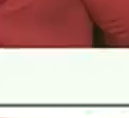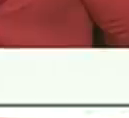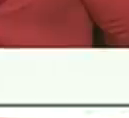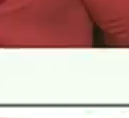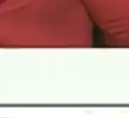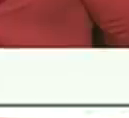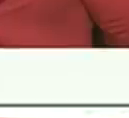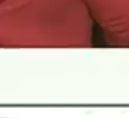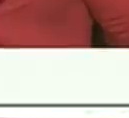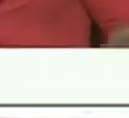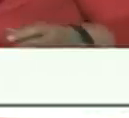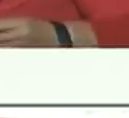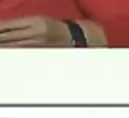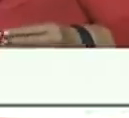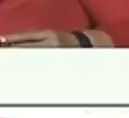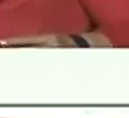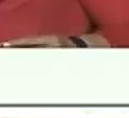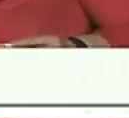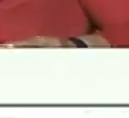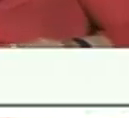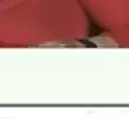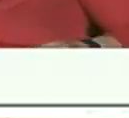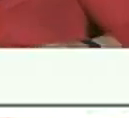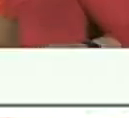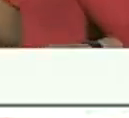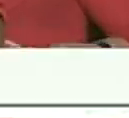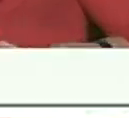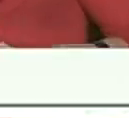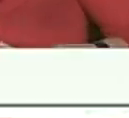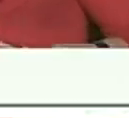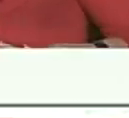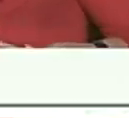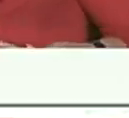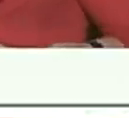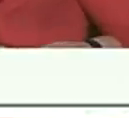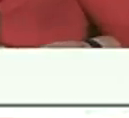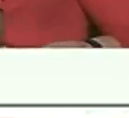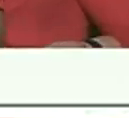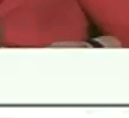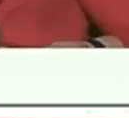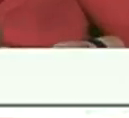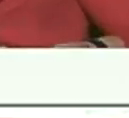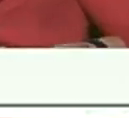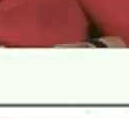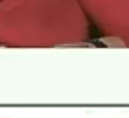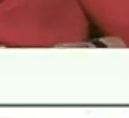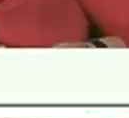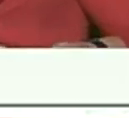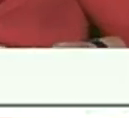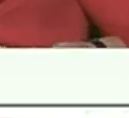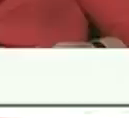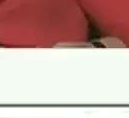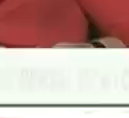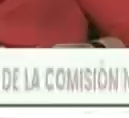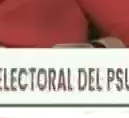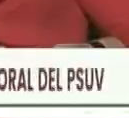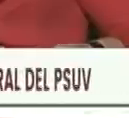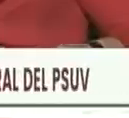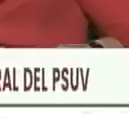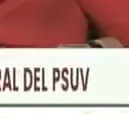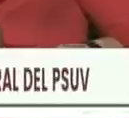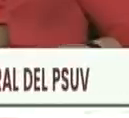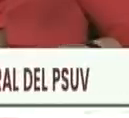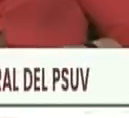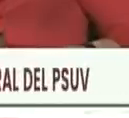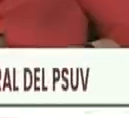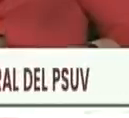las gobernaciones, alcaldías, consejos legislativos y consejos municipales. Nosotros, el Partido Socialista Unido